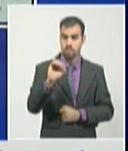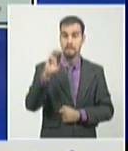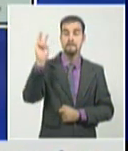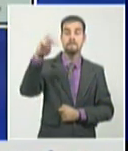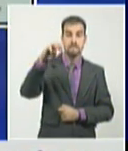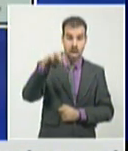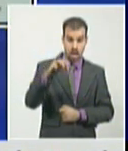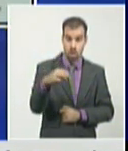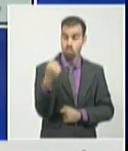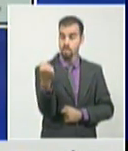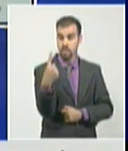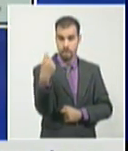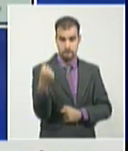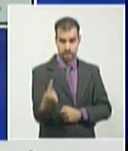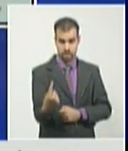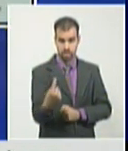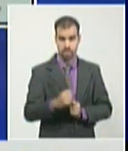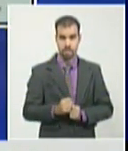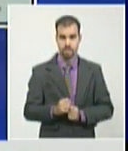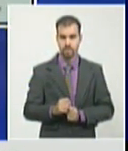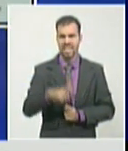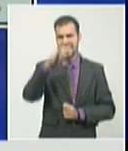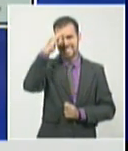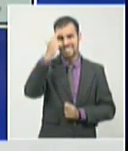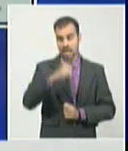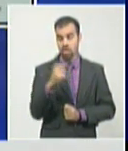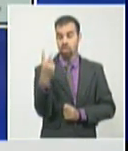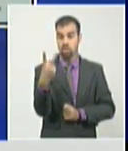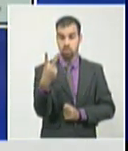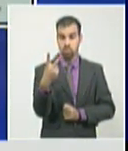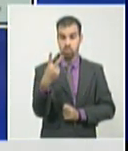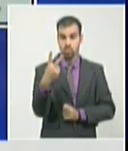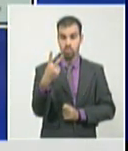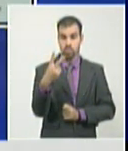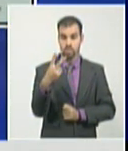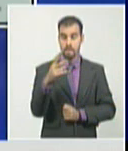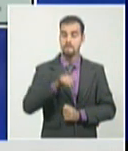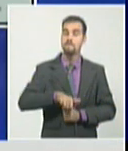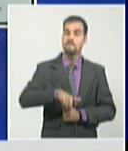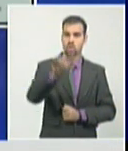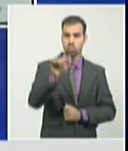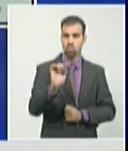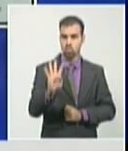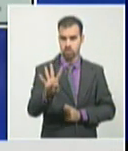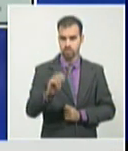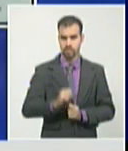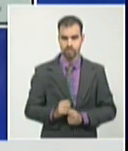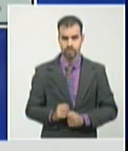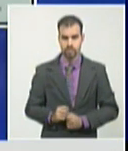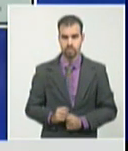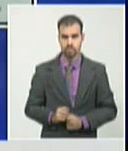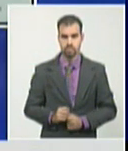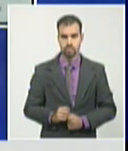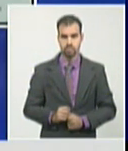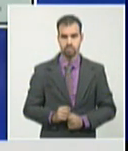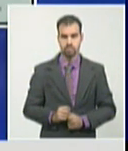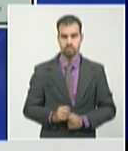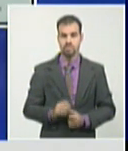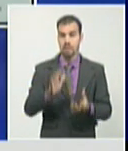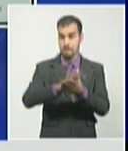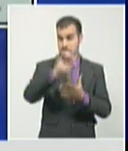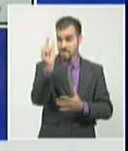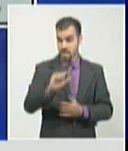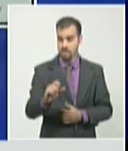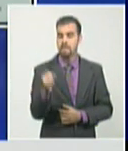uno larissa 2 y boyeros wat de mayabeque 1 del municipio